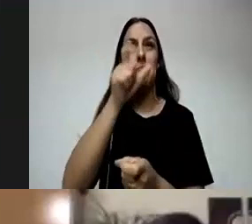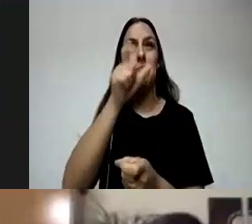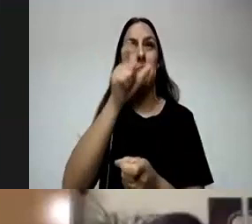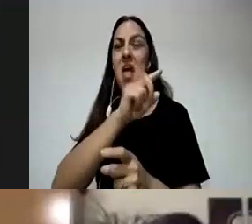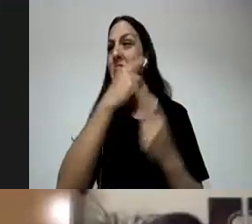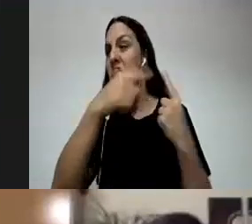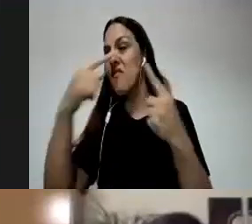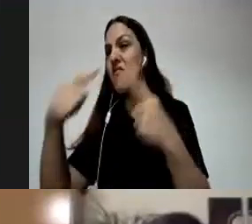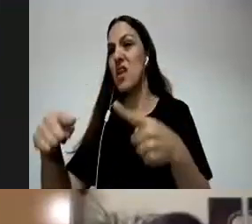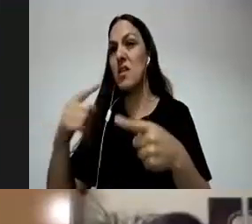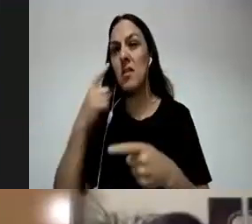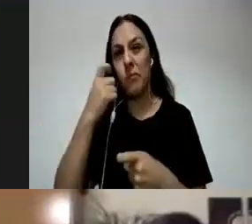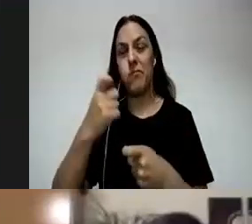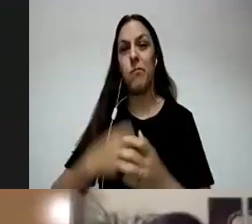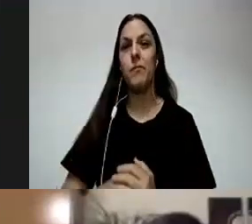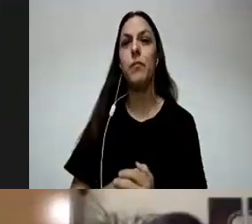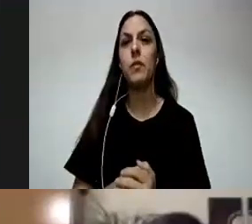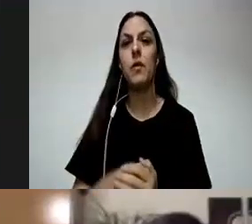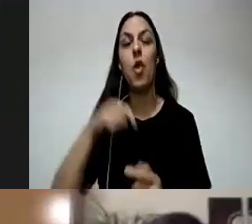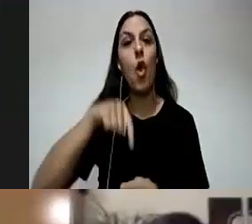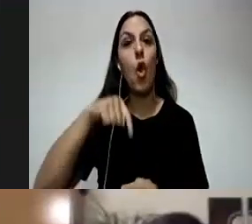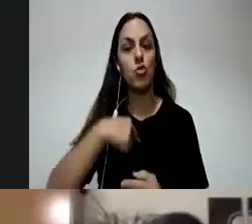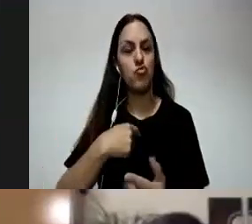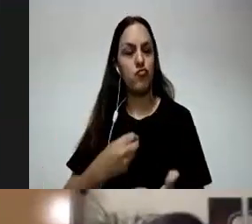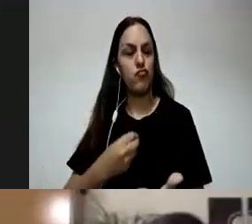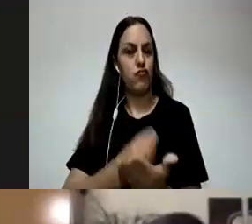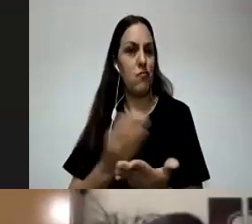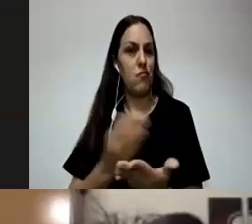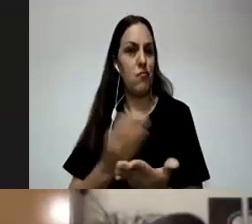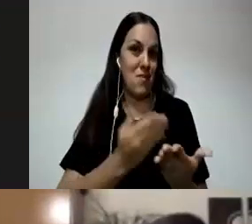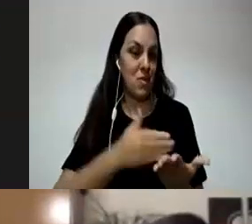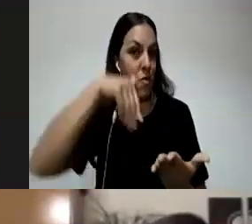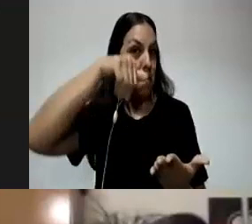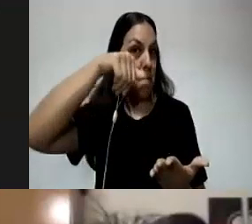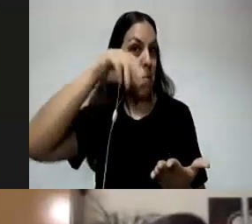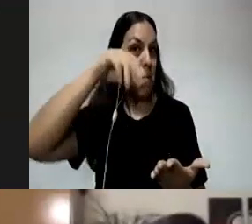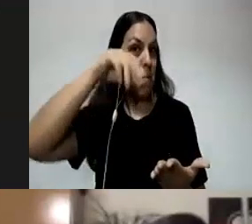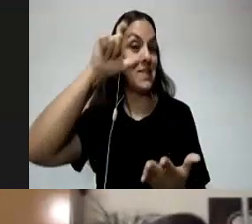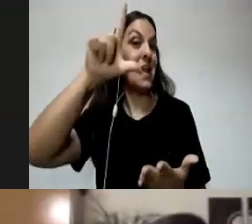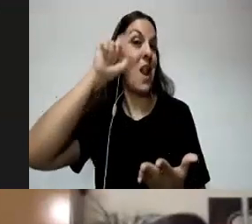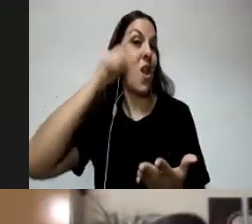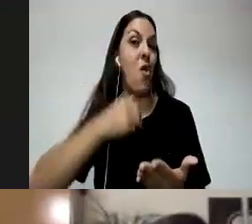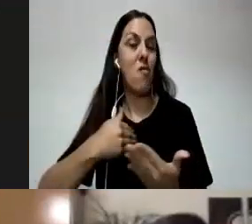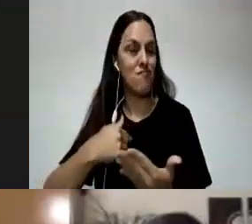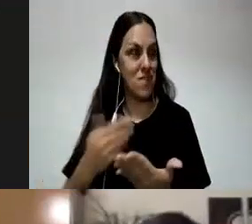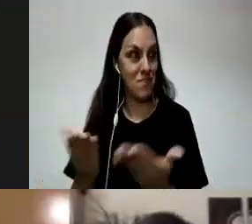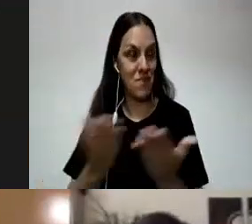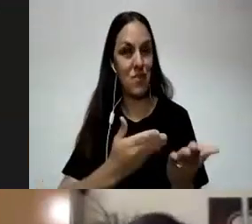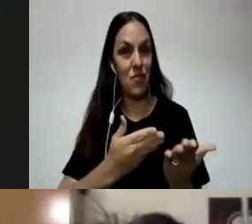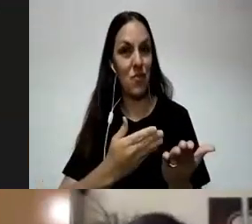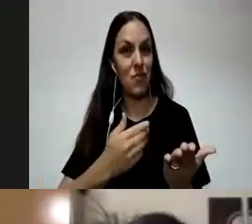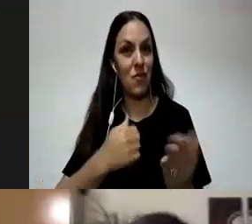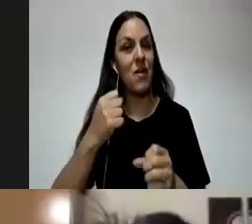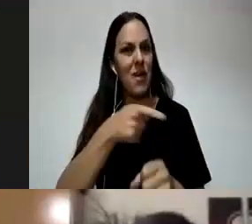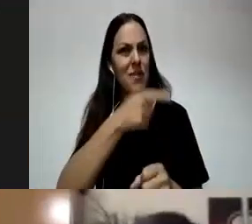Hoy me toca estar acá porque me han invitado Marcelo, que está trabajando mucho y que la verdad ya lo habíamos